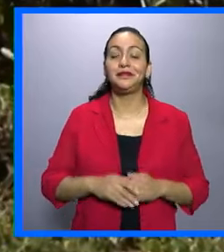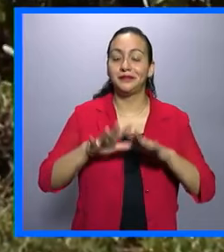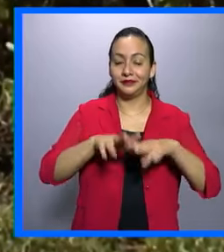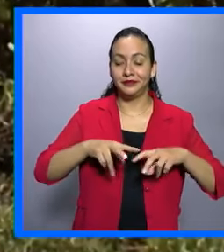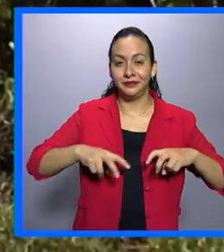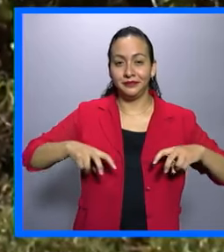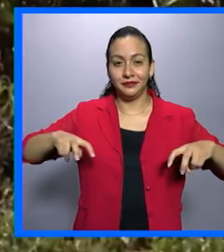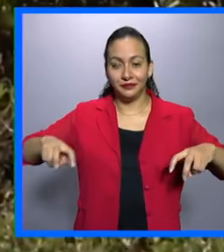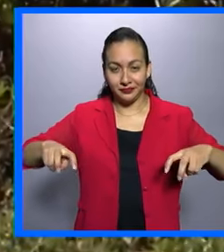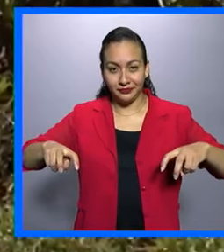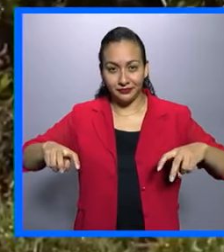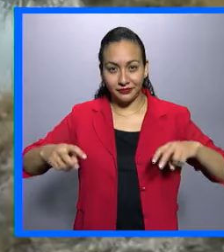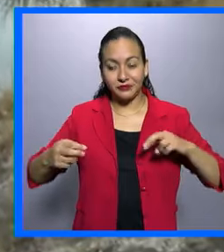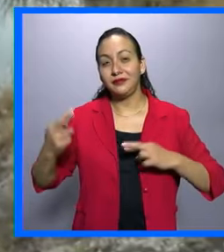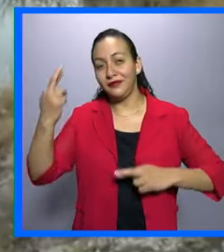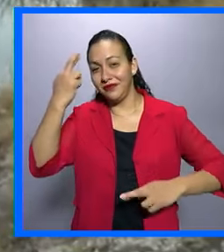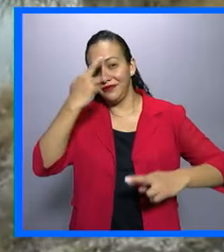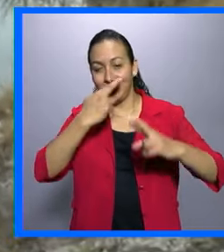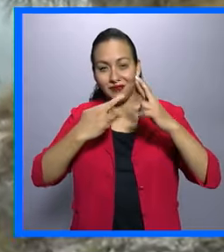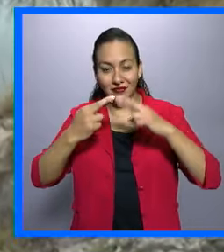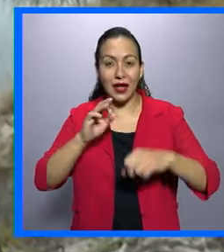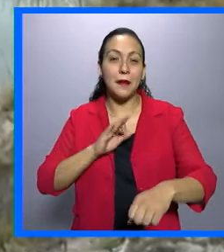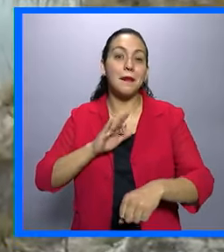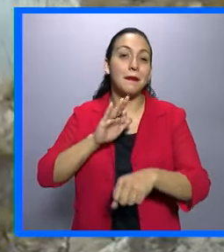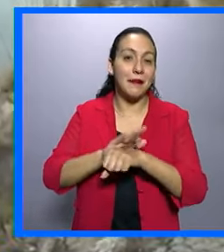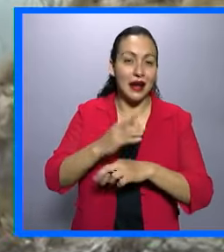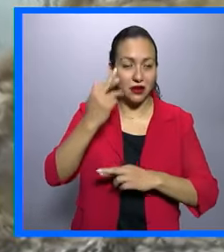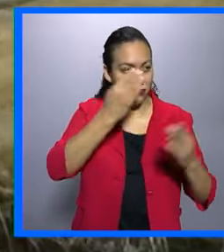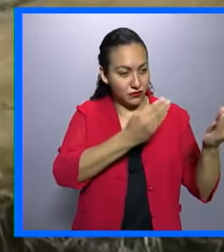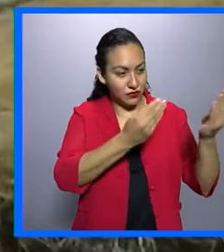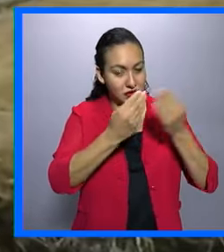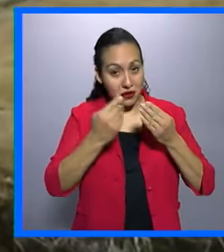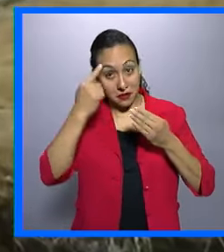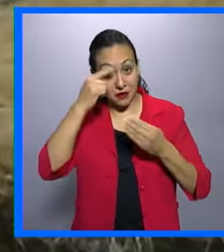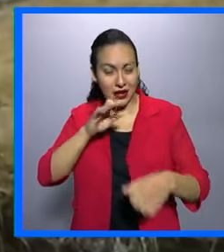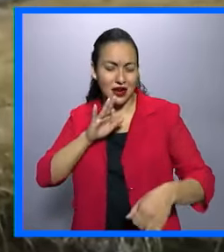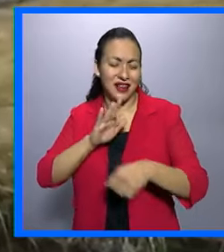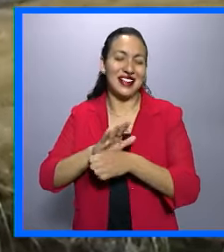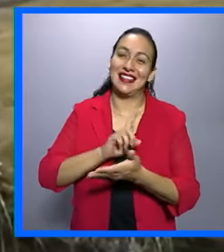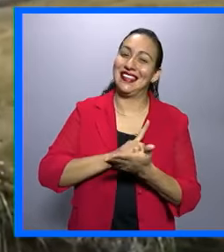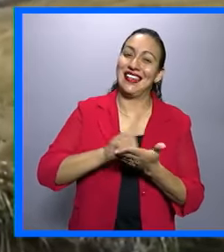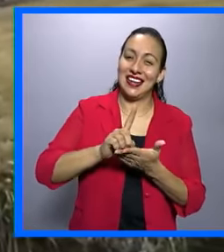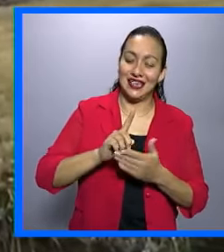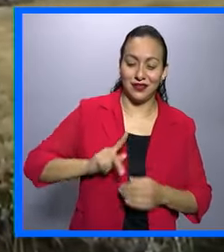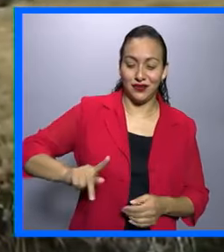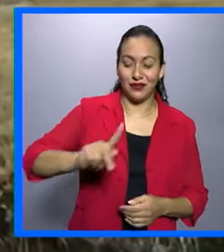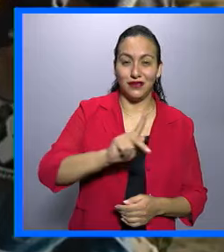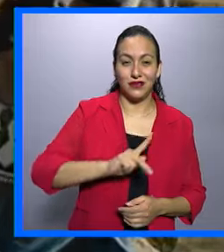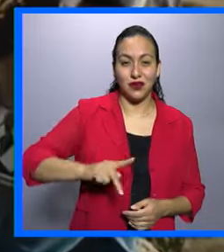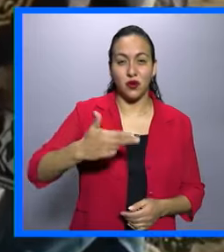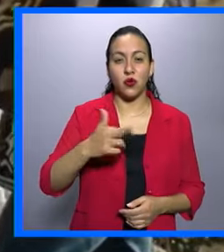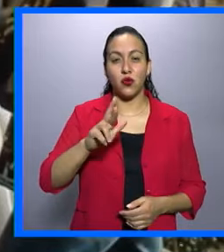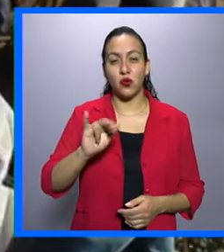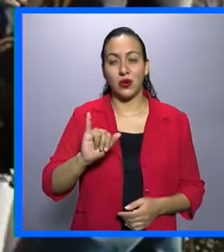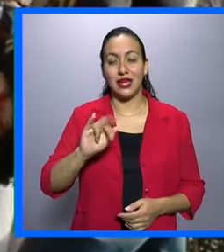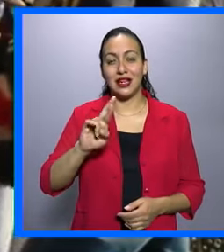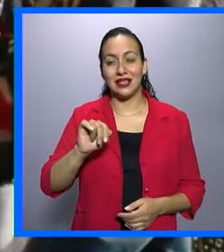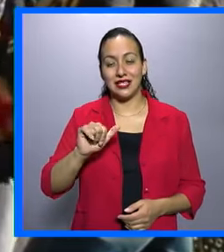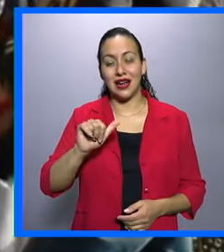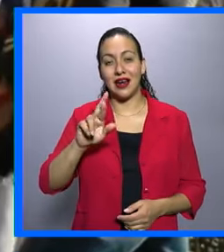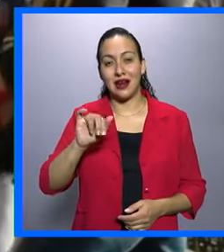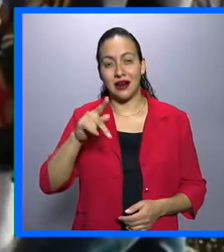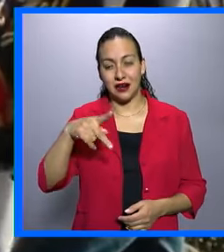nueva Suprema Corte de Justicia atrajo amparos por los que se pronunciaría sobre derechos fundamentales del pueblo wixárika. En concreto,